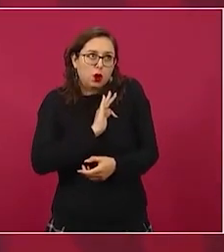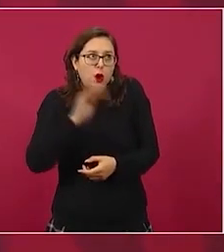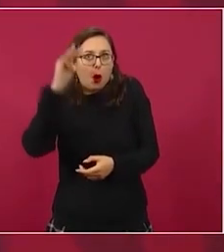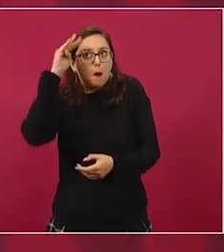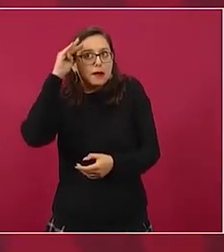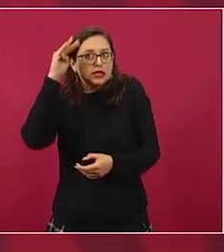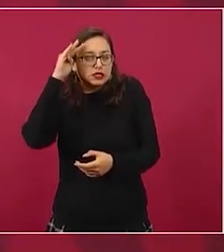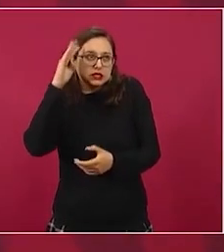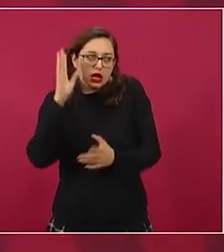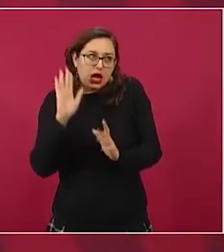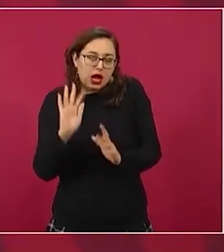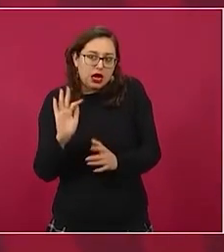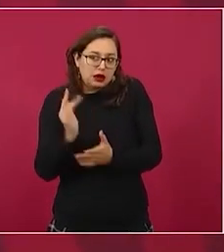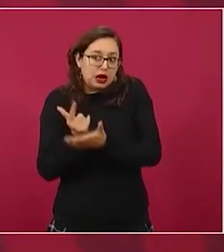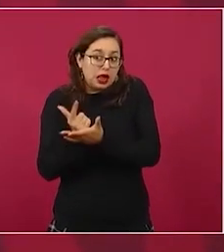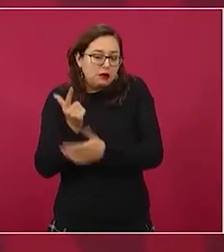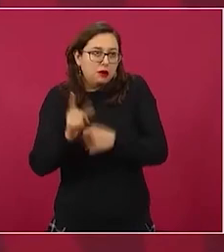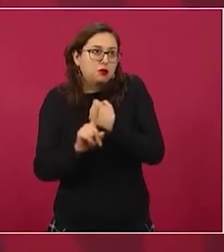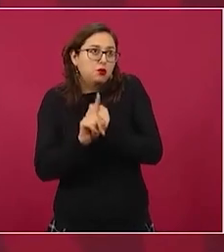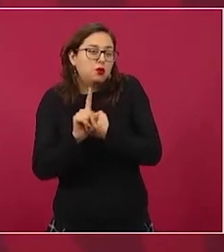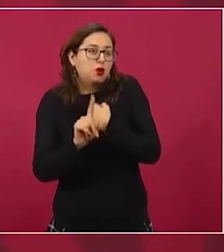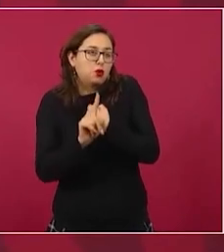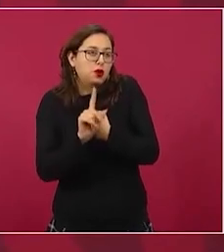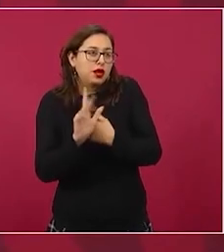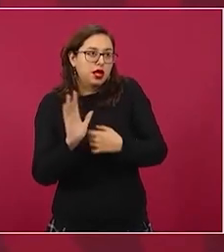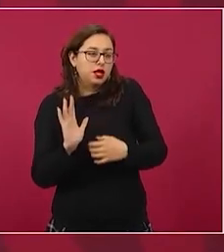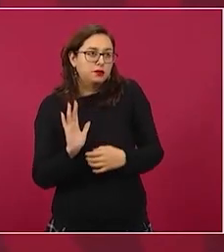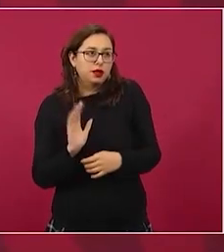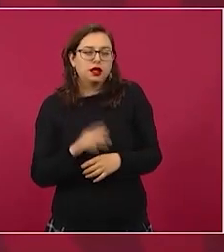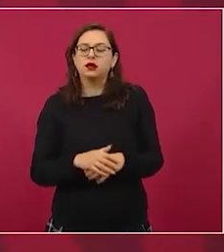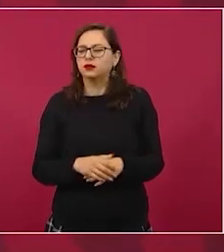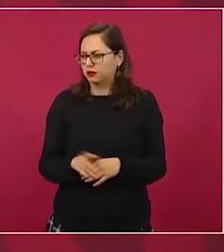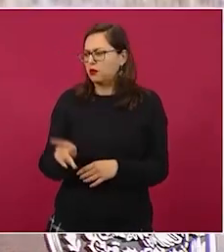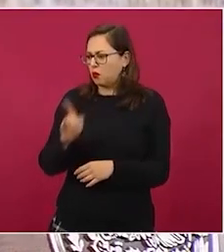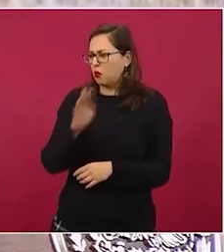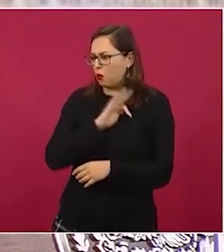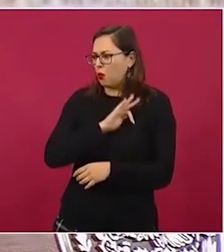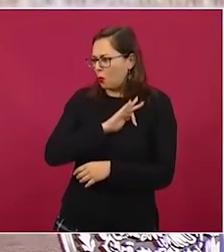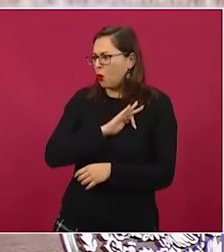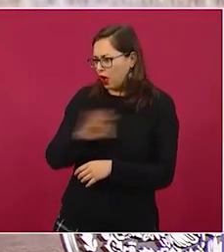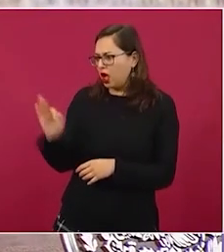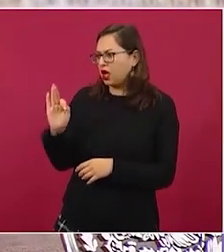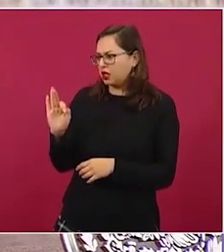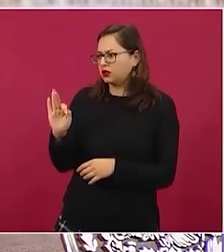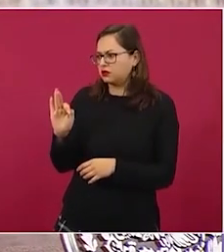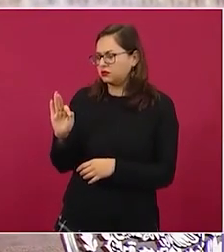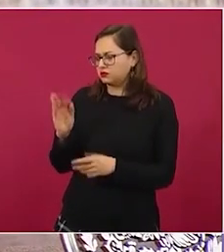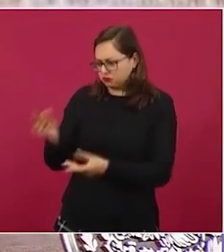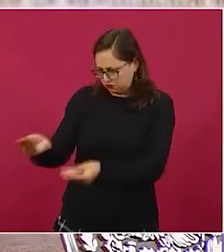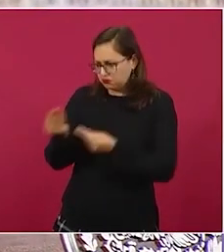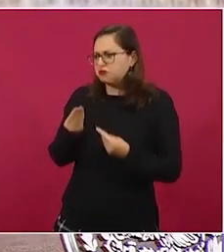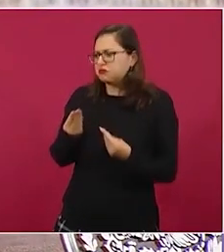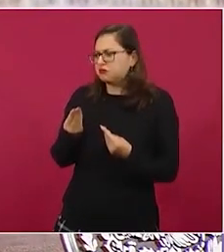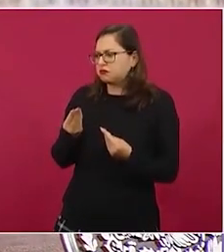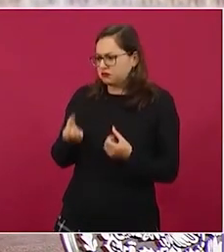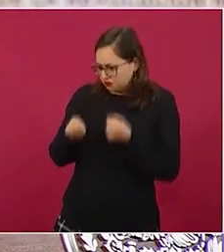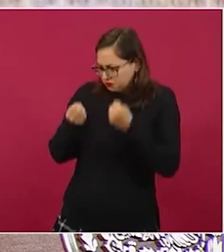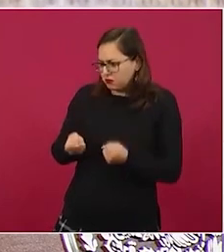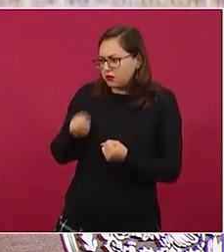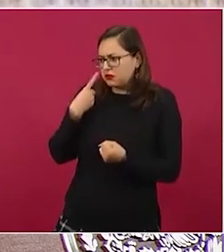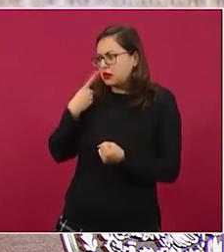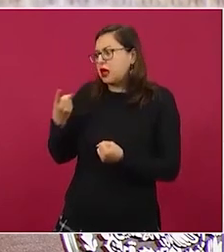corrige. Sí, sí. Lo que sí te puedo asegurar, sí, es que no es un asunto